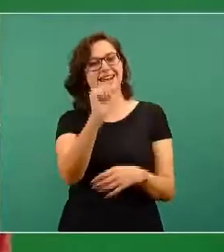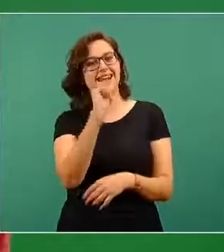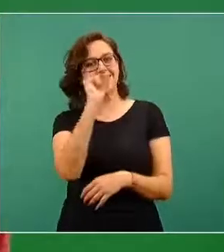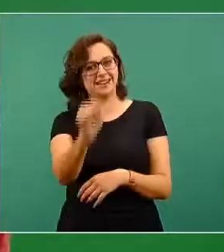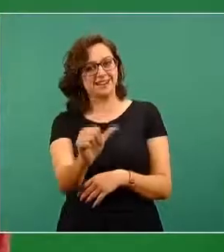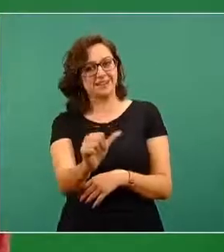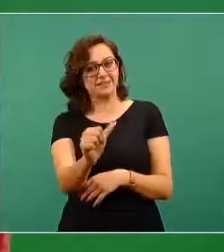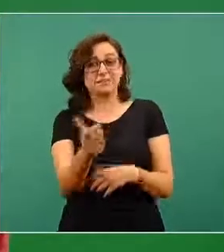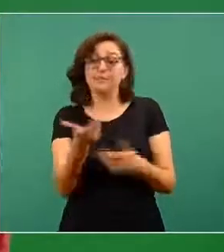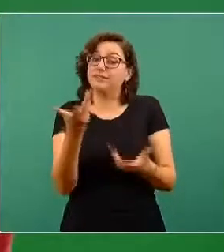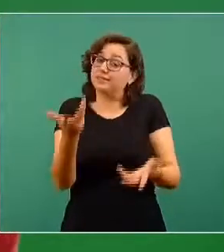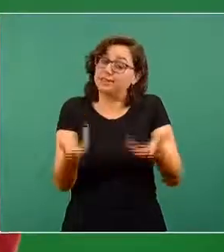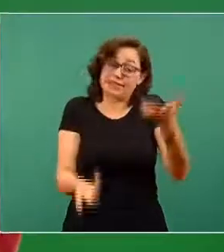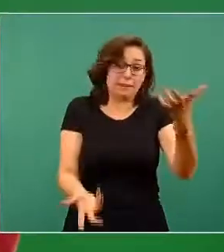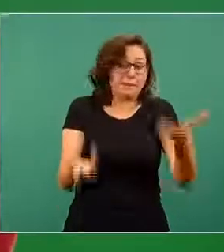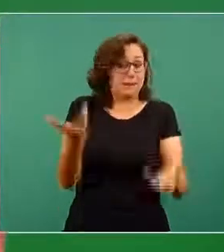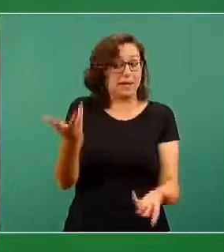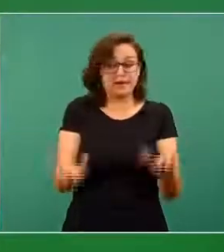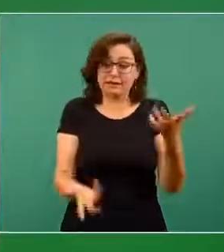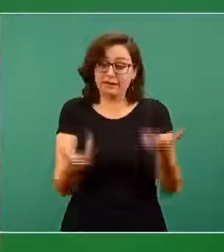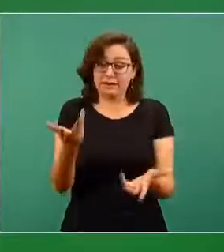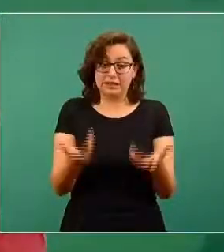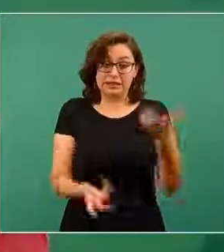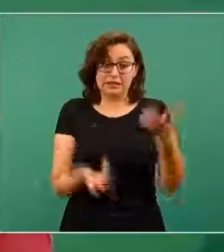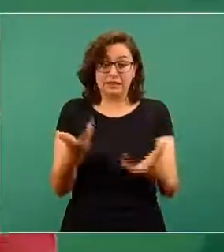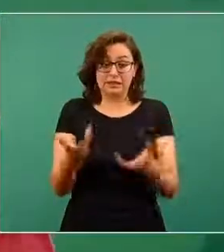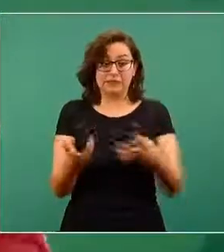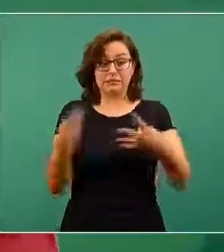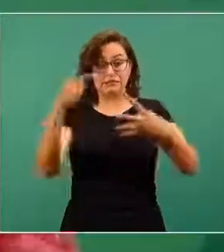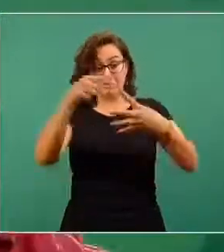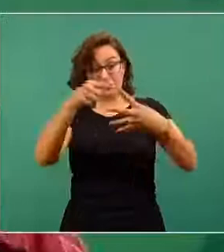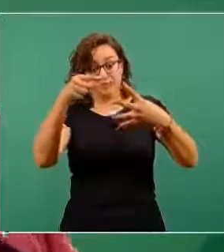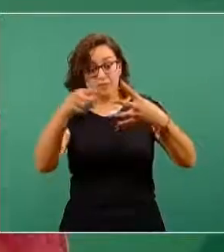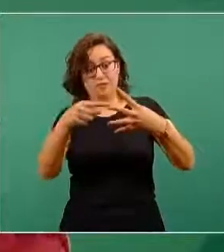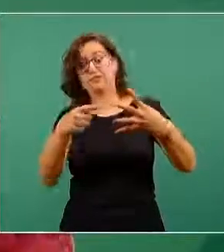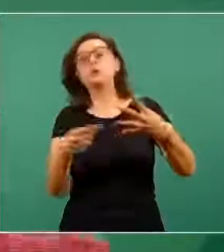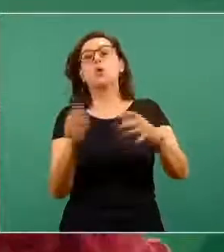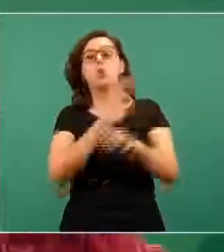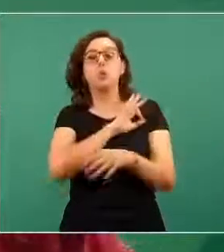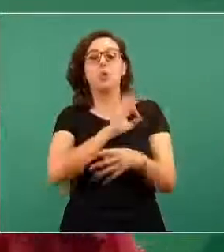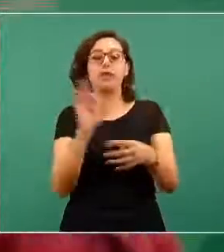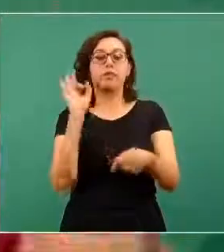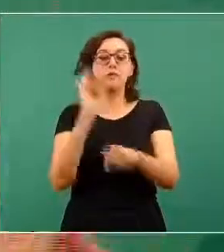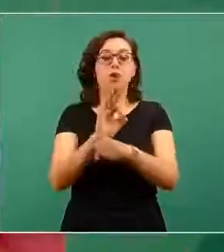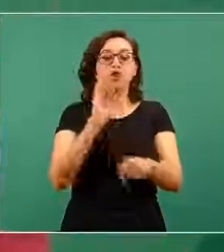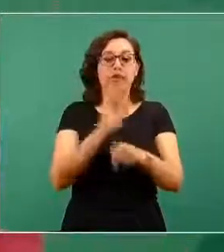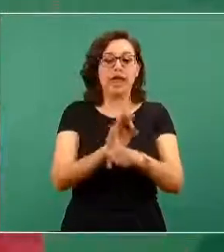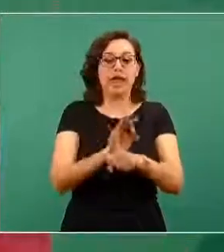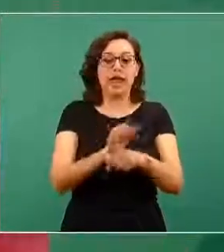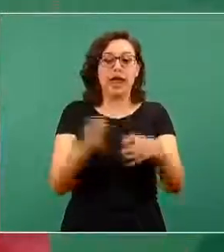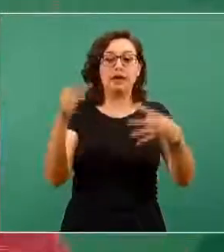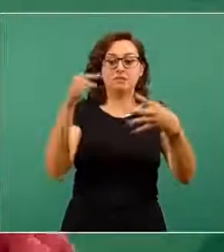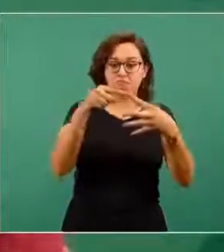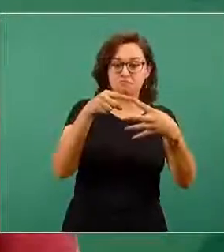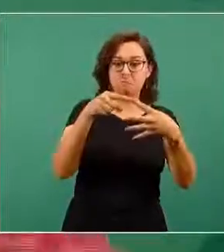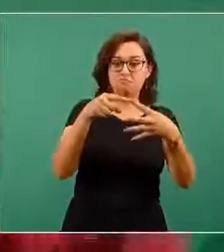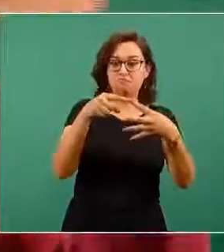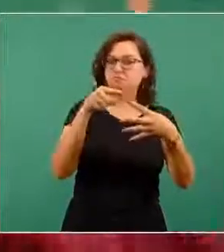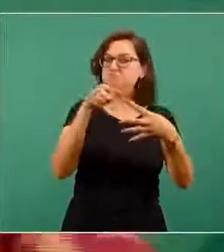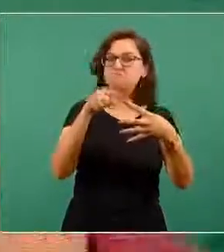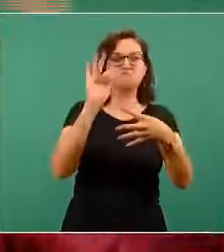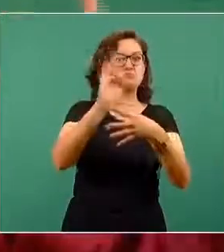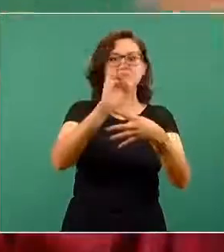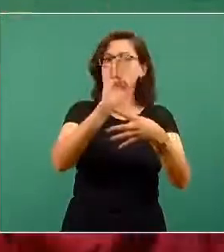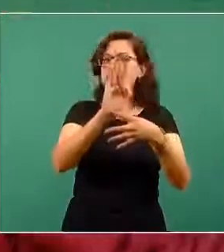a las vacunas contra COVID, puede proteger de una cosa y no de la siguiente, más bien, no de la primera, no